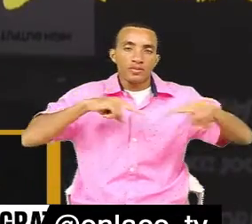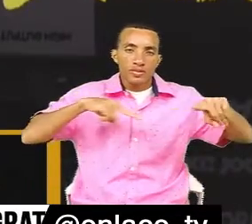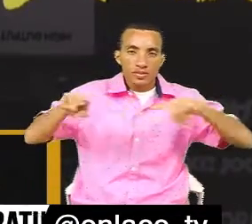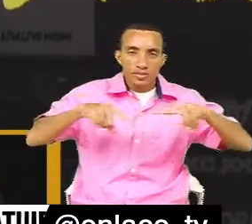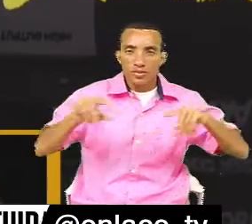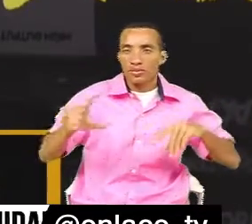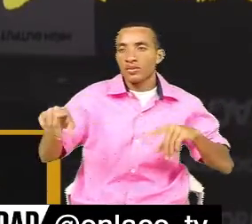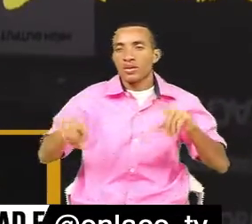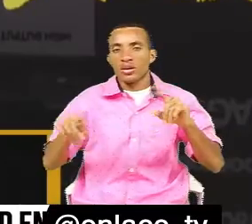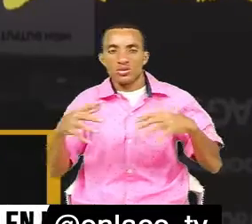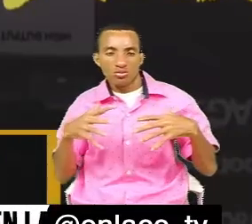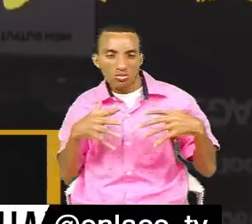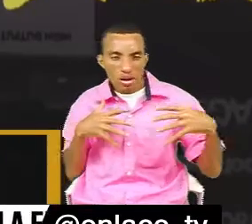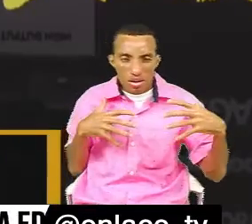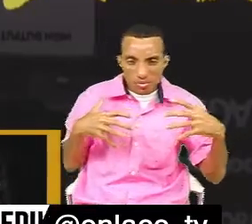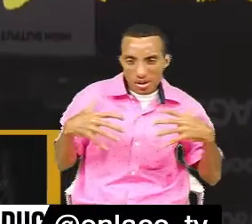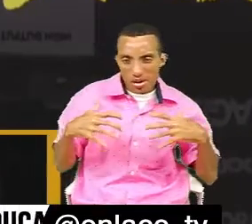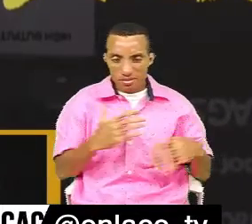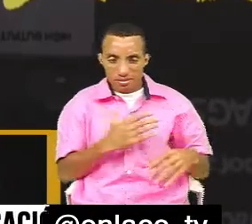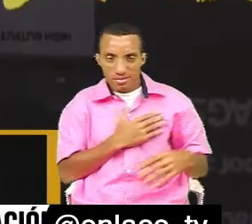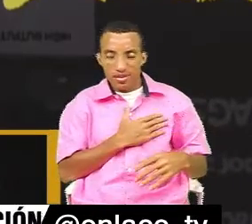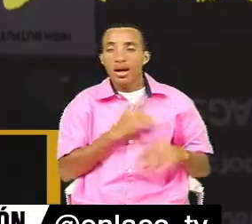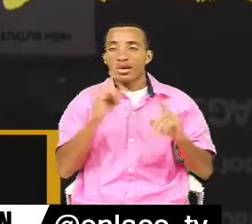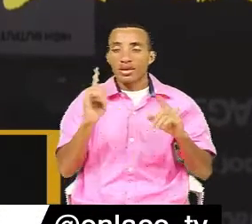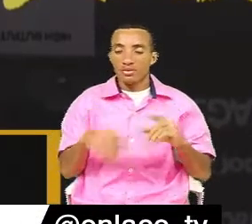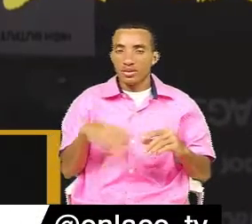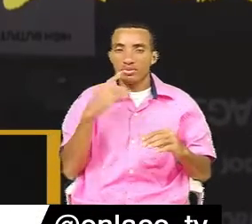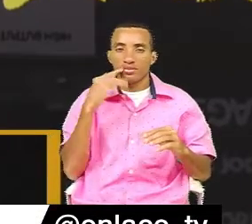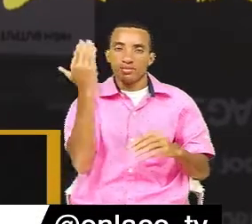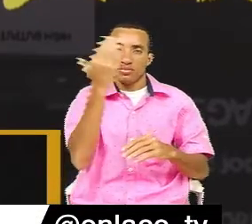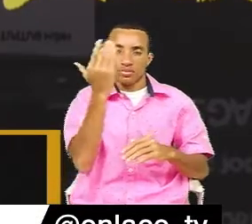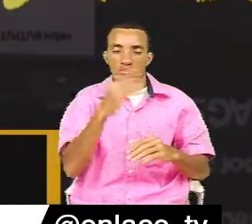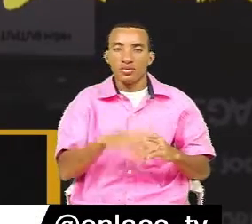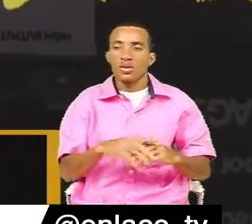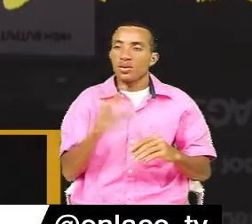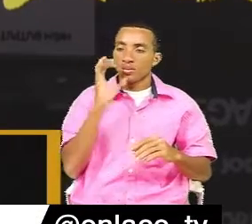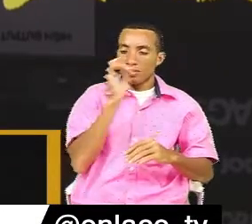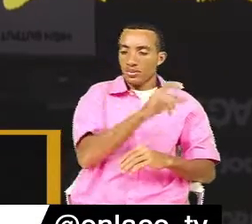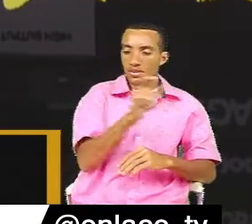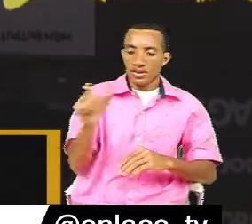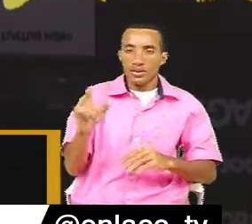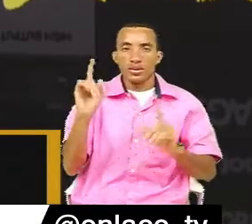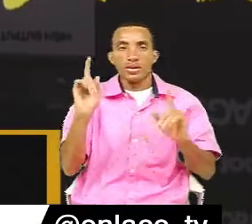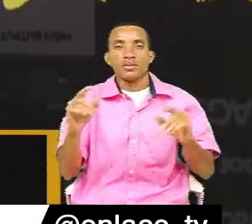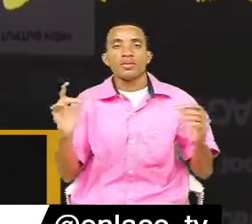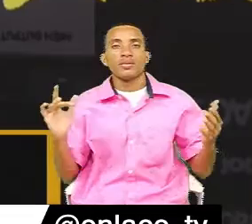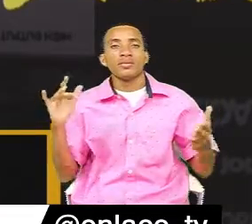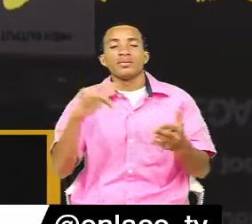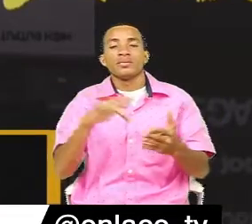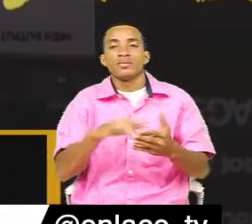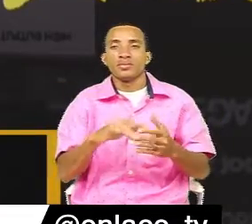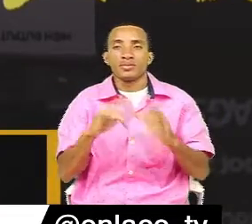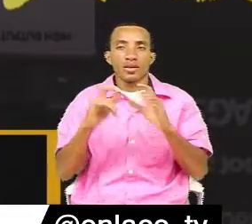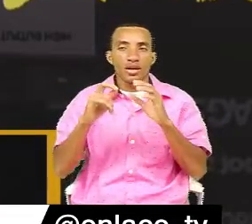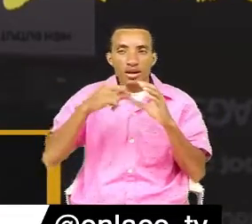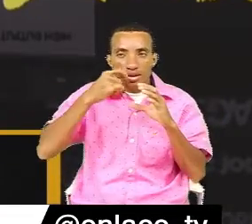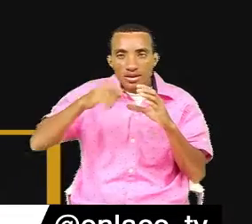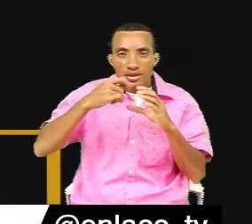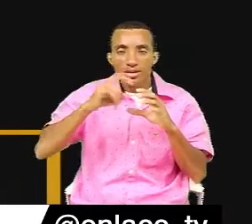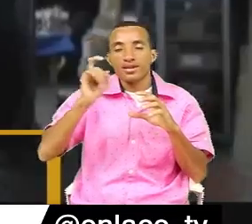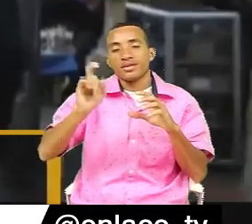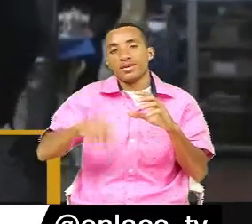de la película, para que puedan también pues disfrutar de el cine con palomitas, todo como debe